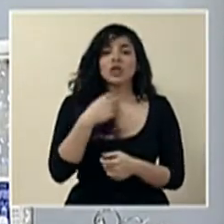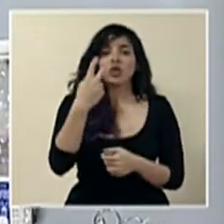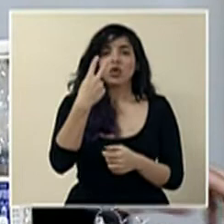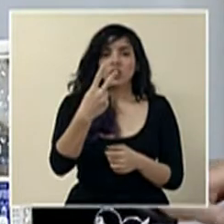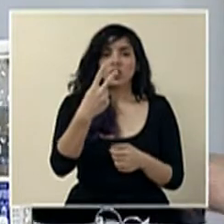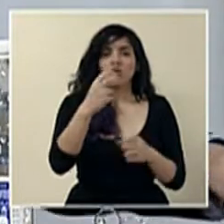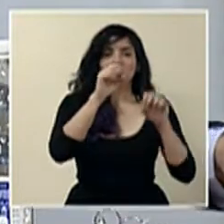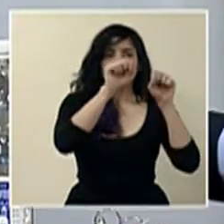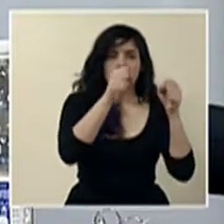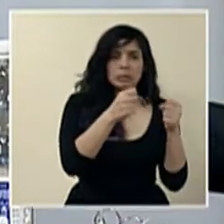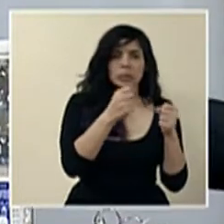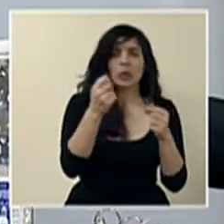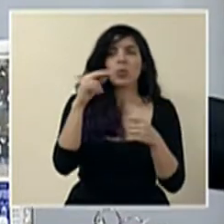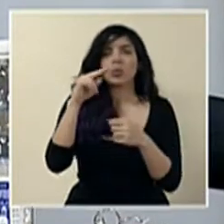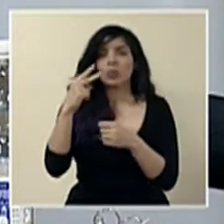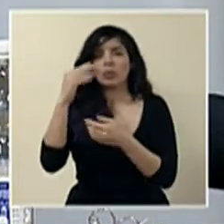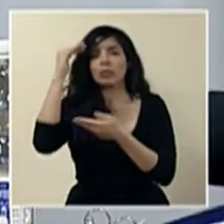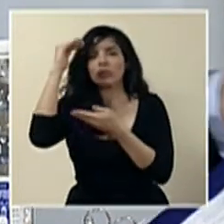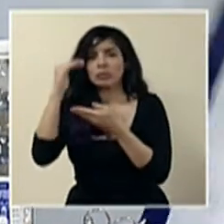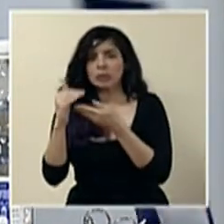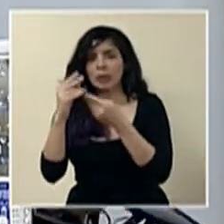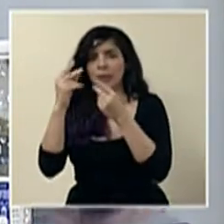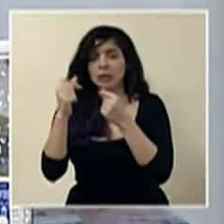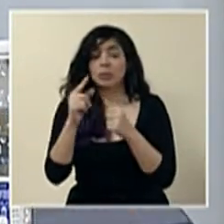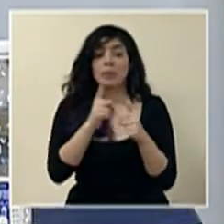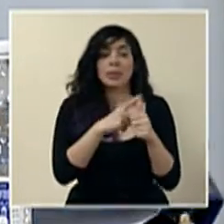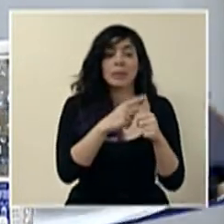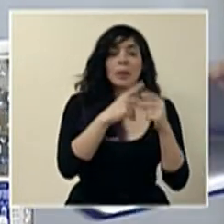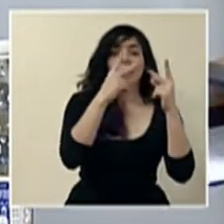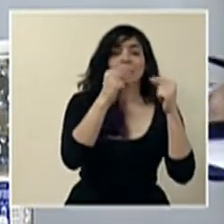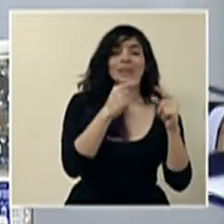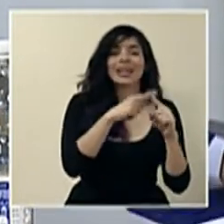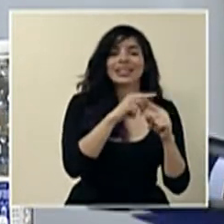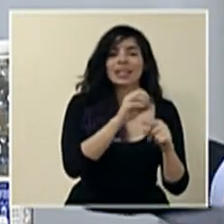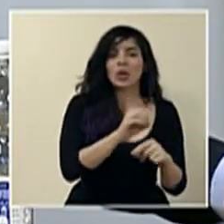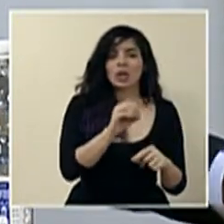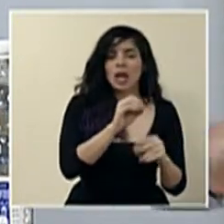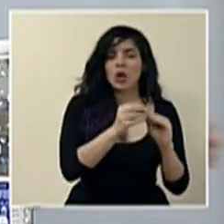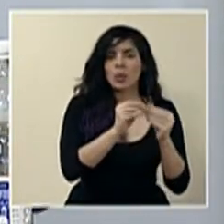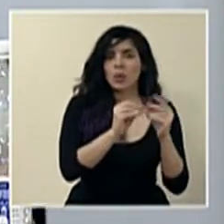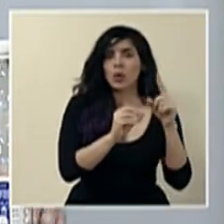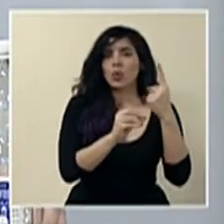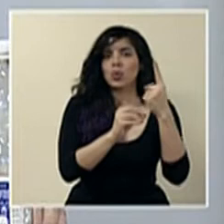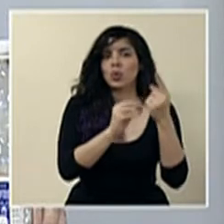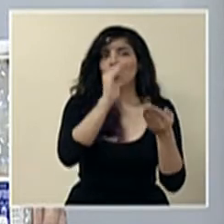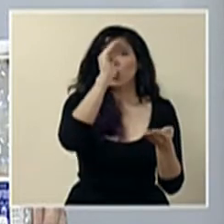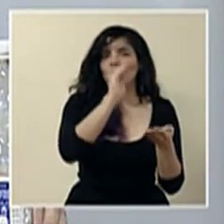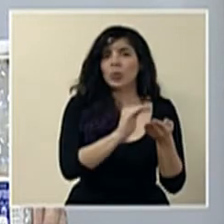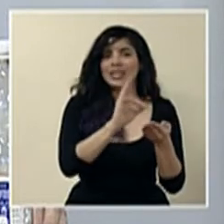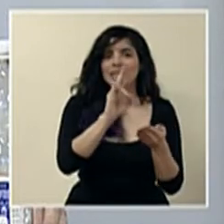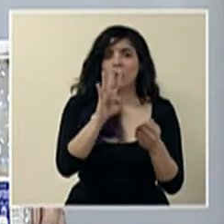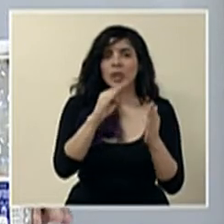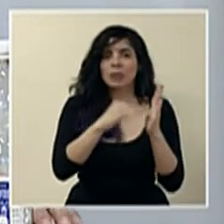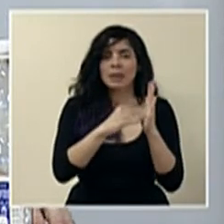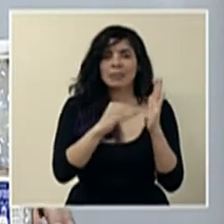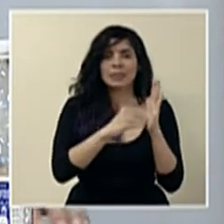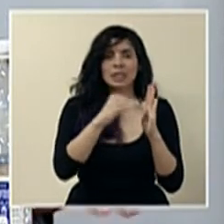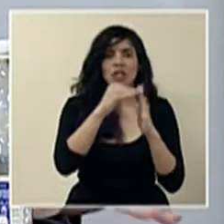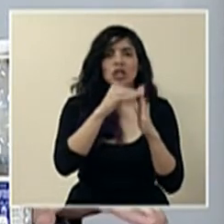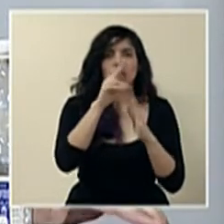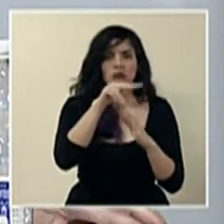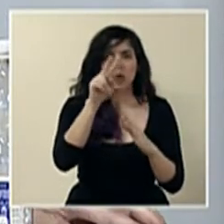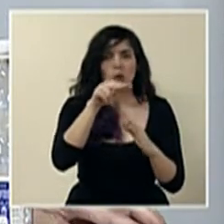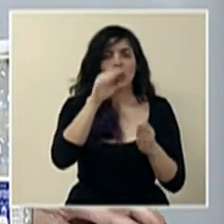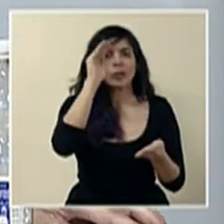de recortes. Una ronda en el presupuesto extraordinario número 1 del país, fueron 74,000 millones